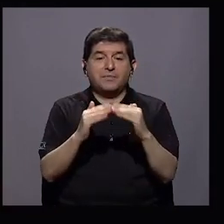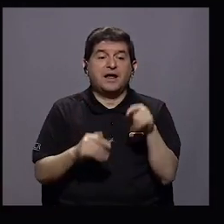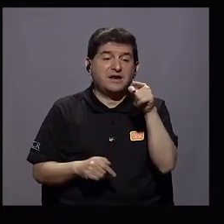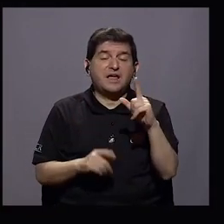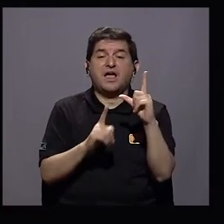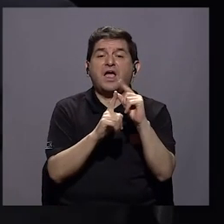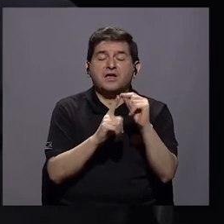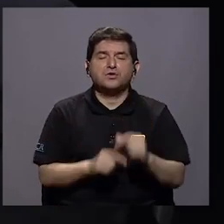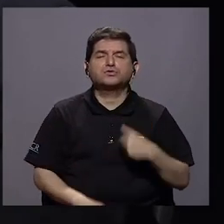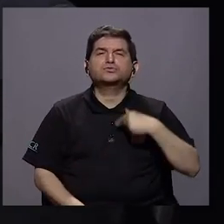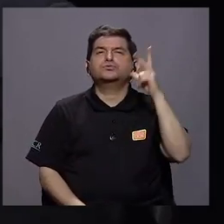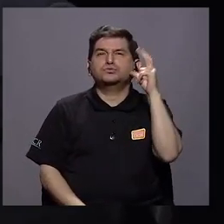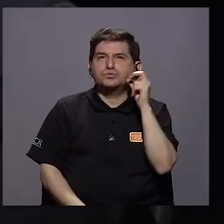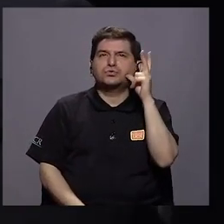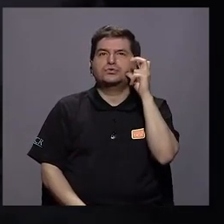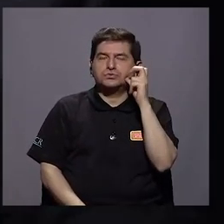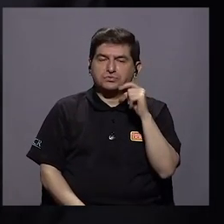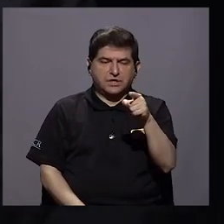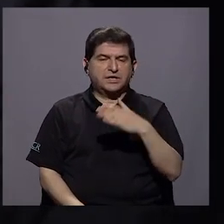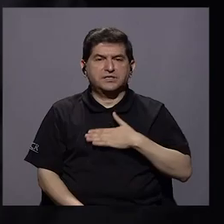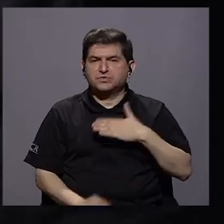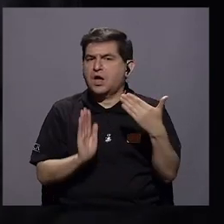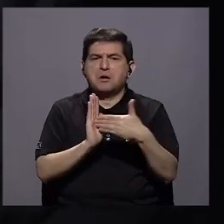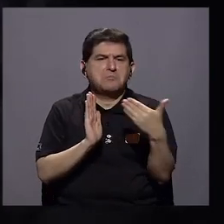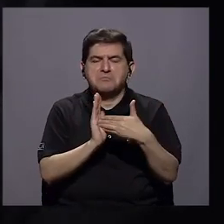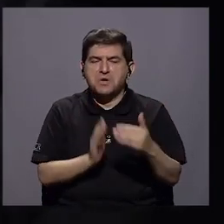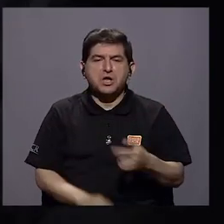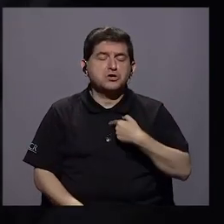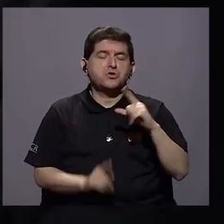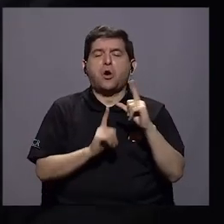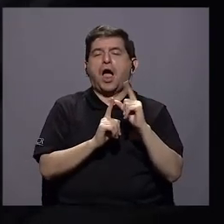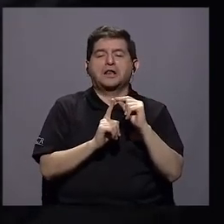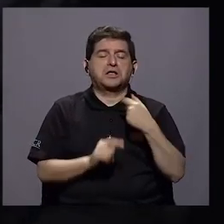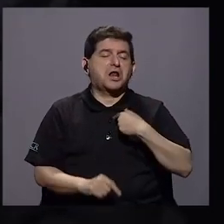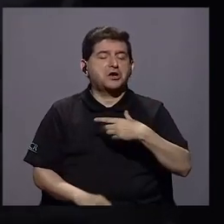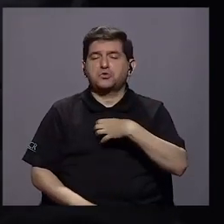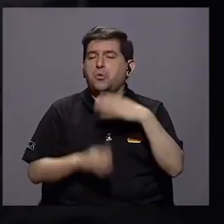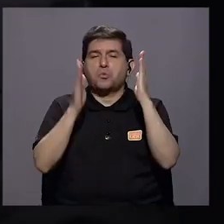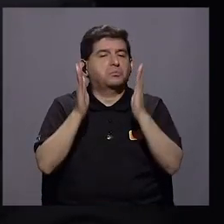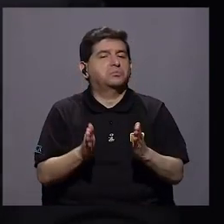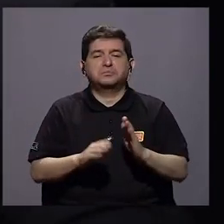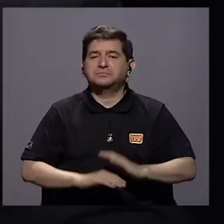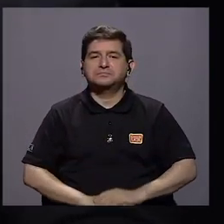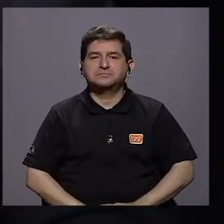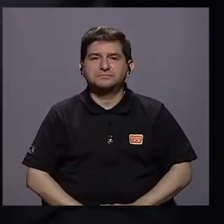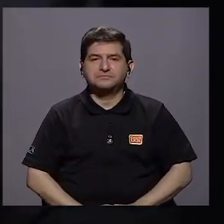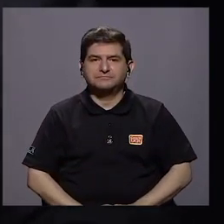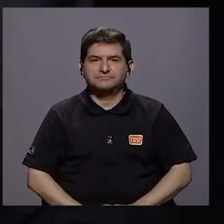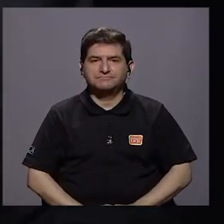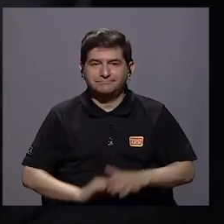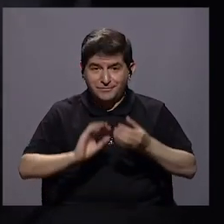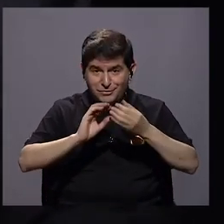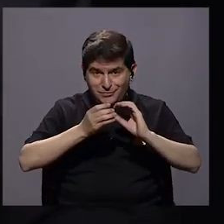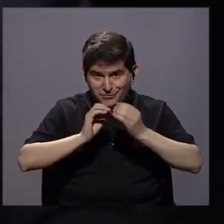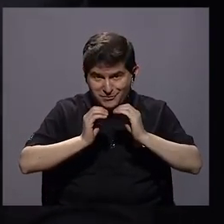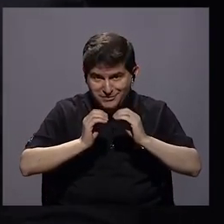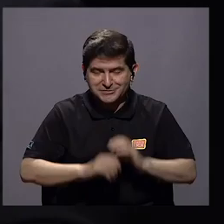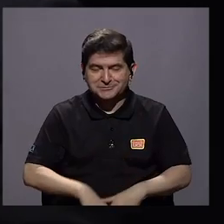alquilan. He escuchado mucho, bueno, pero a mí eso no me afecta porque la verdad es que yo alquilo, yo no soy propietario.